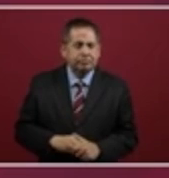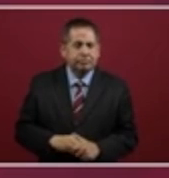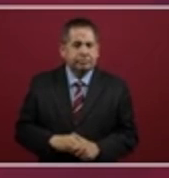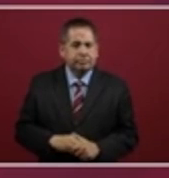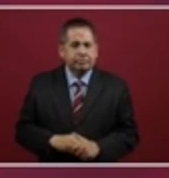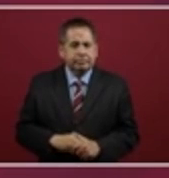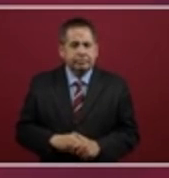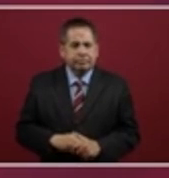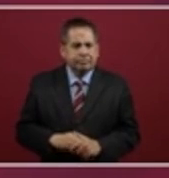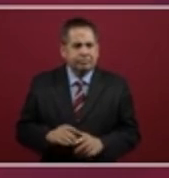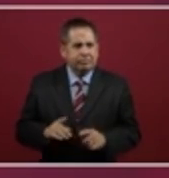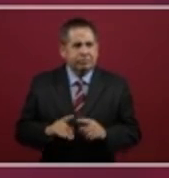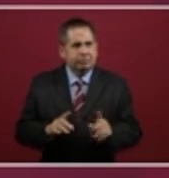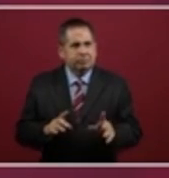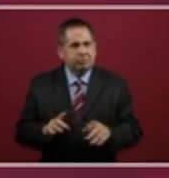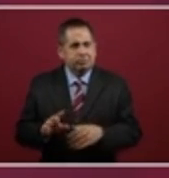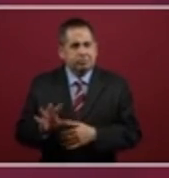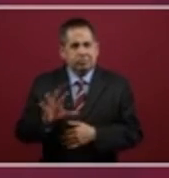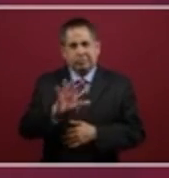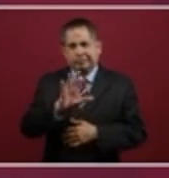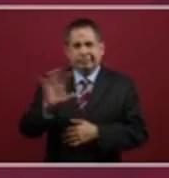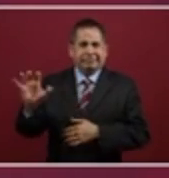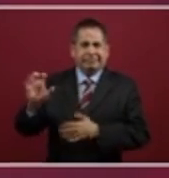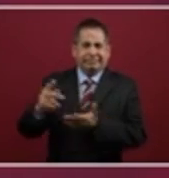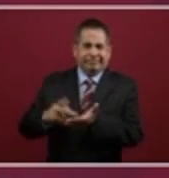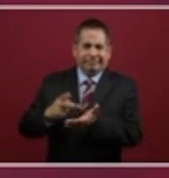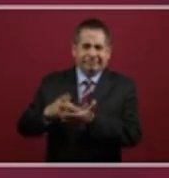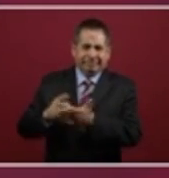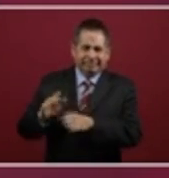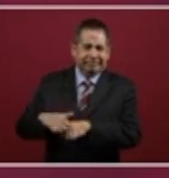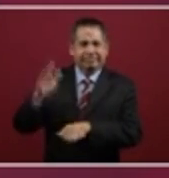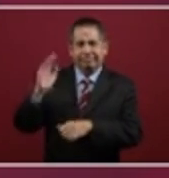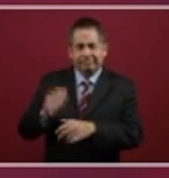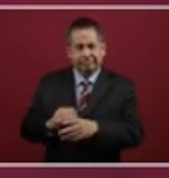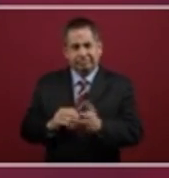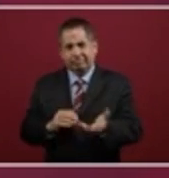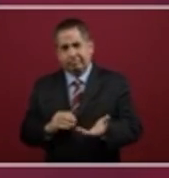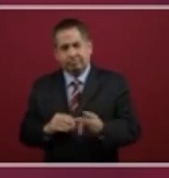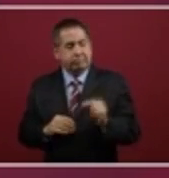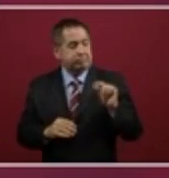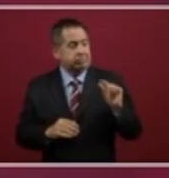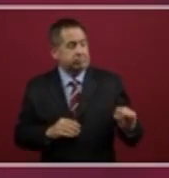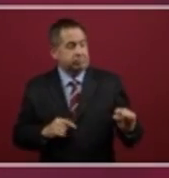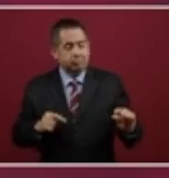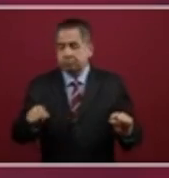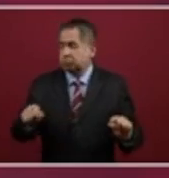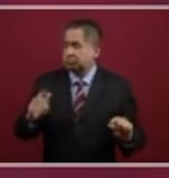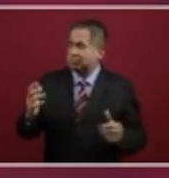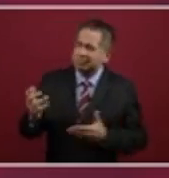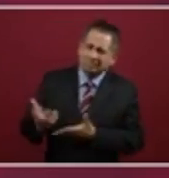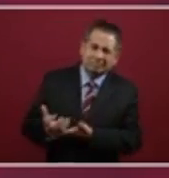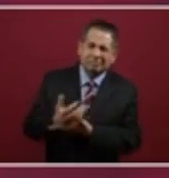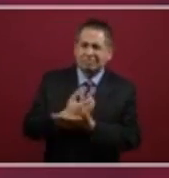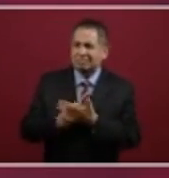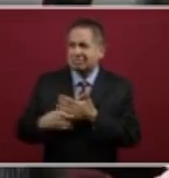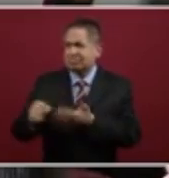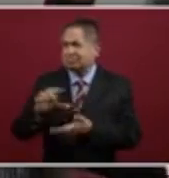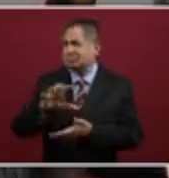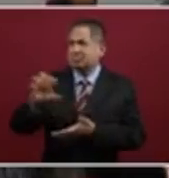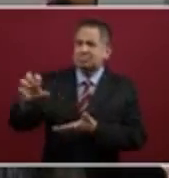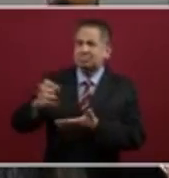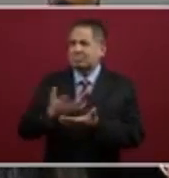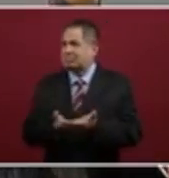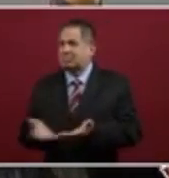como 500 veces más que un salario mínimo. Hagan la cuenta,